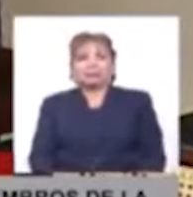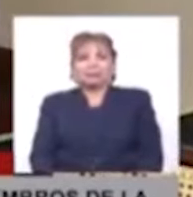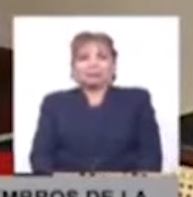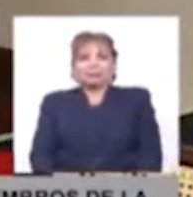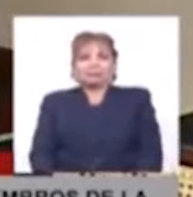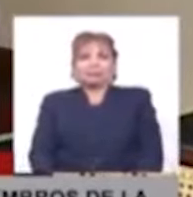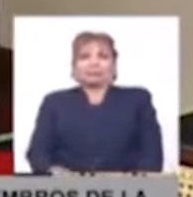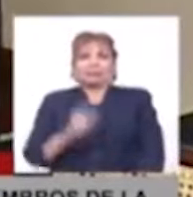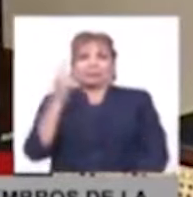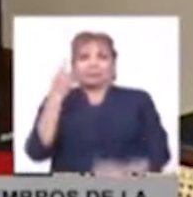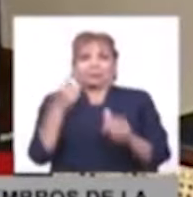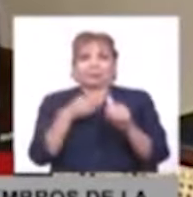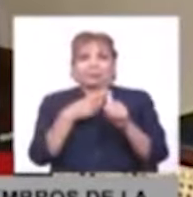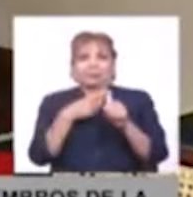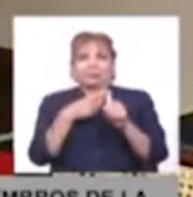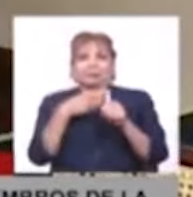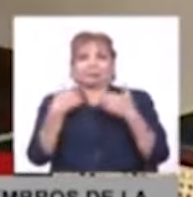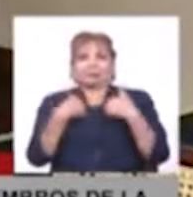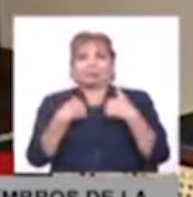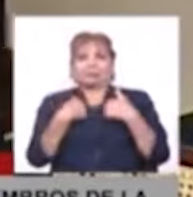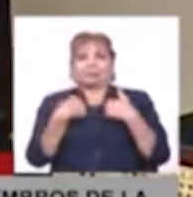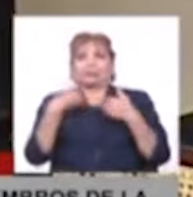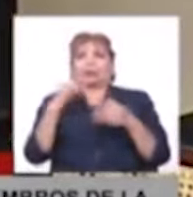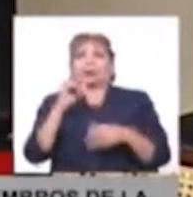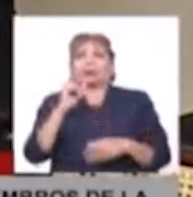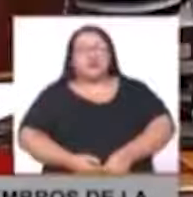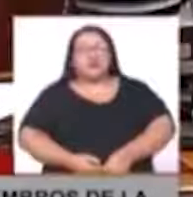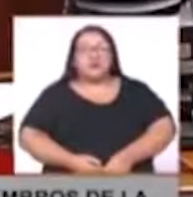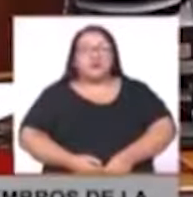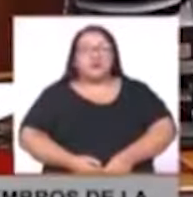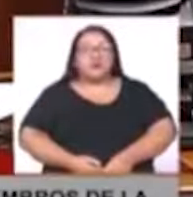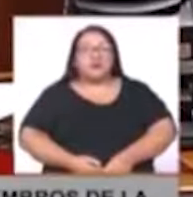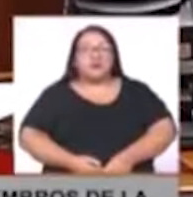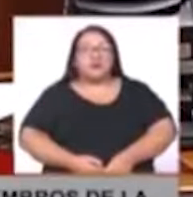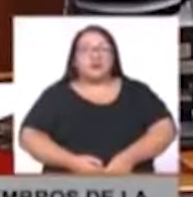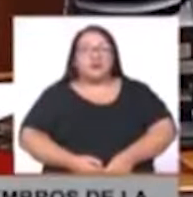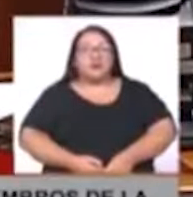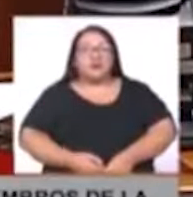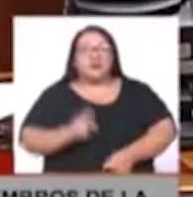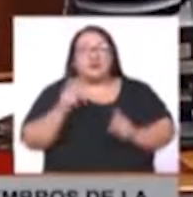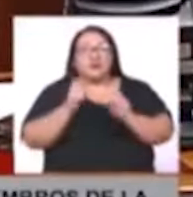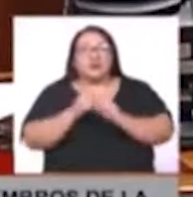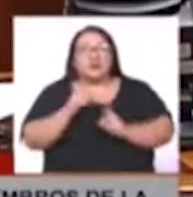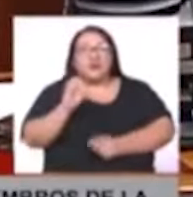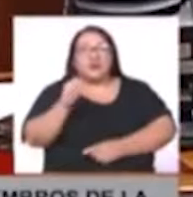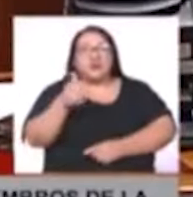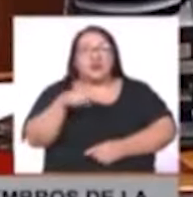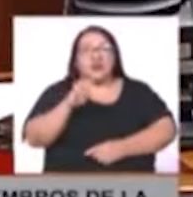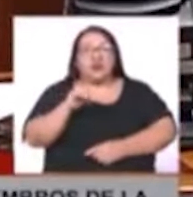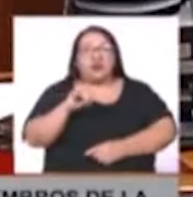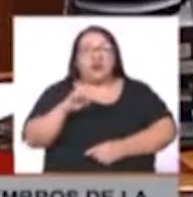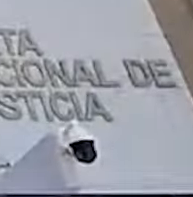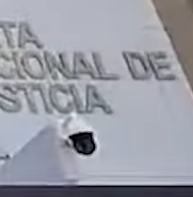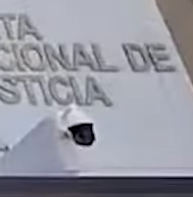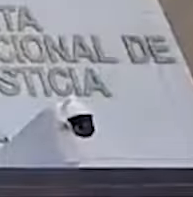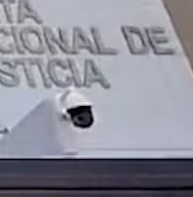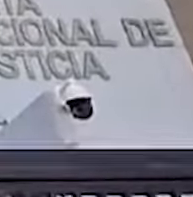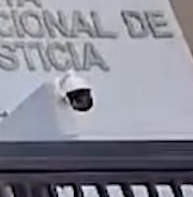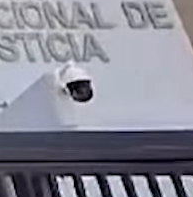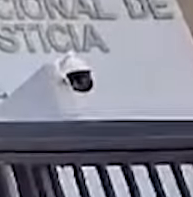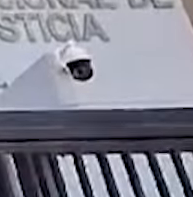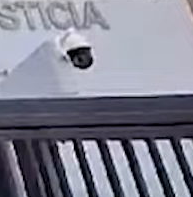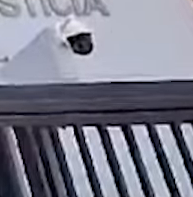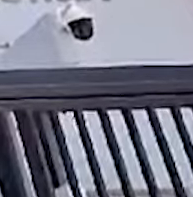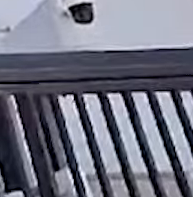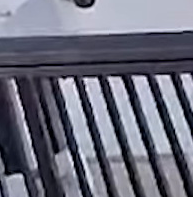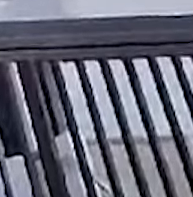el Tribunal Constitucional? En primer lugar, se pregunta cuál es su rol. Y el Tribunal Constitucional va a señalar de que